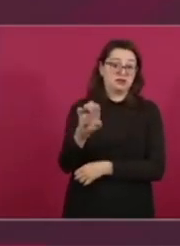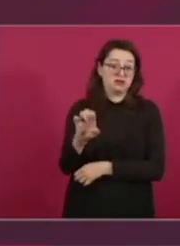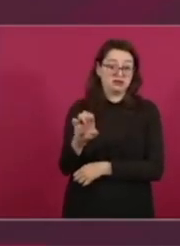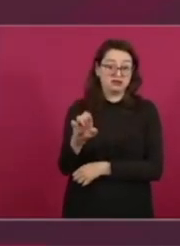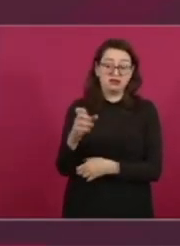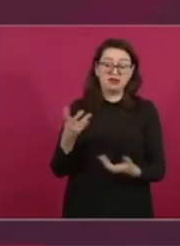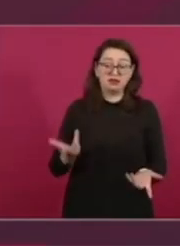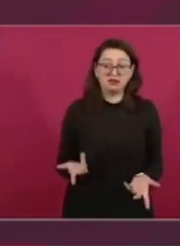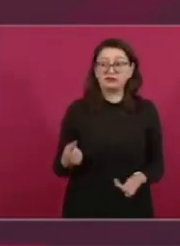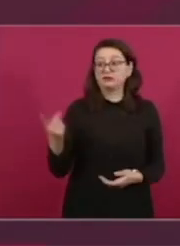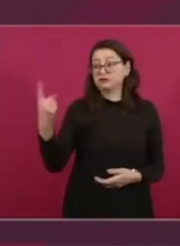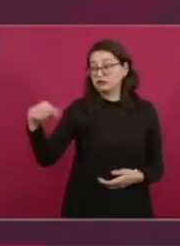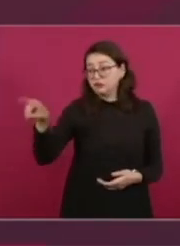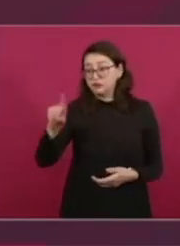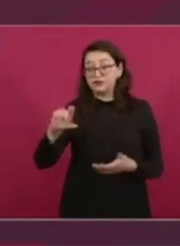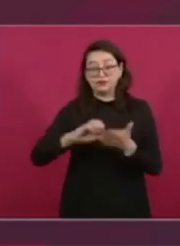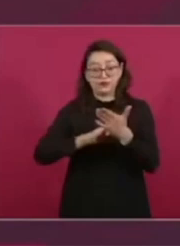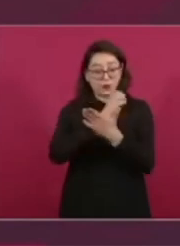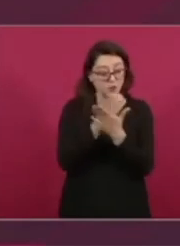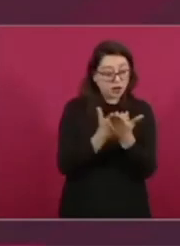Ellos hacen los contratos,